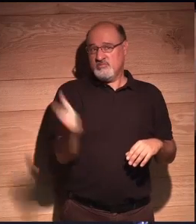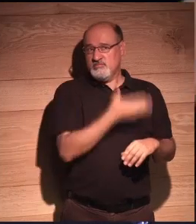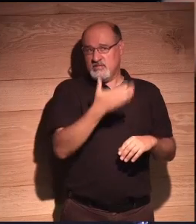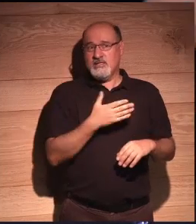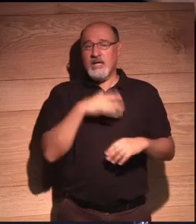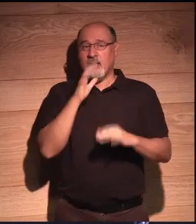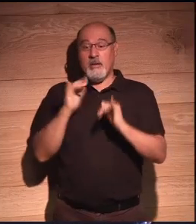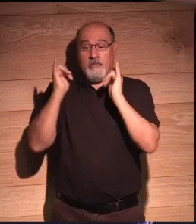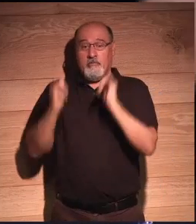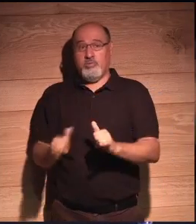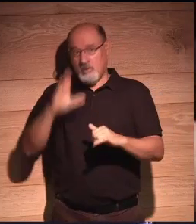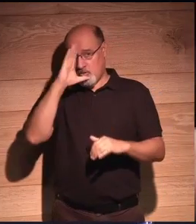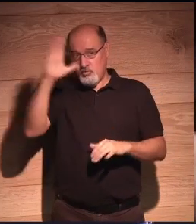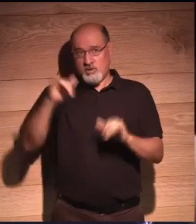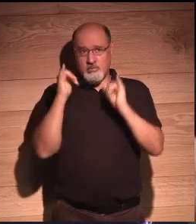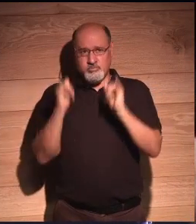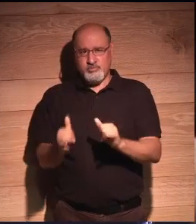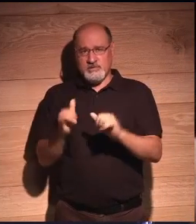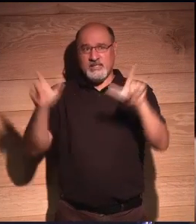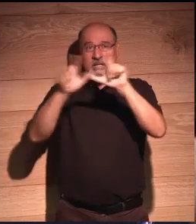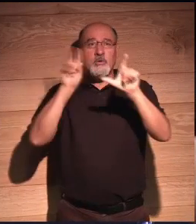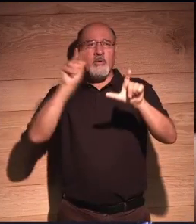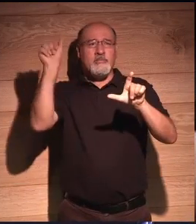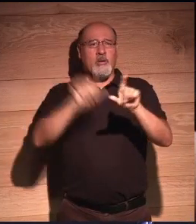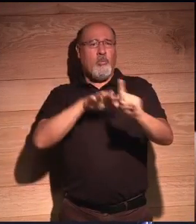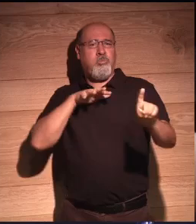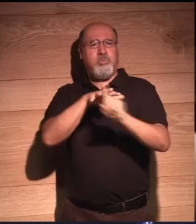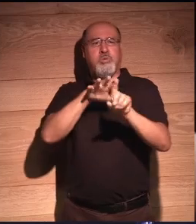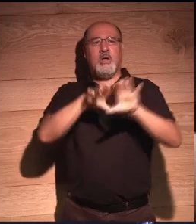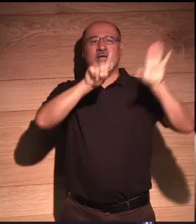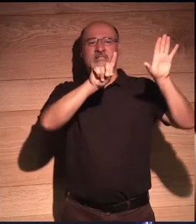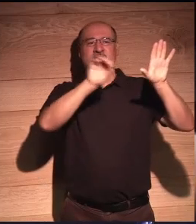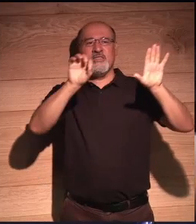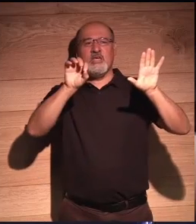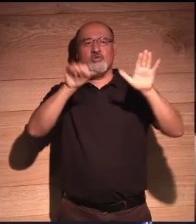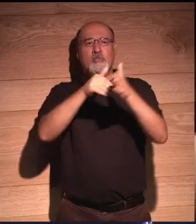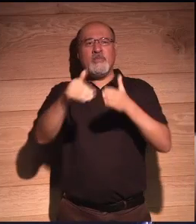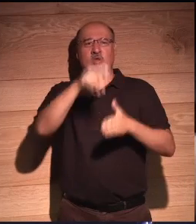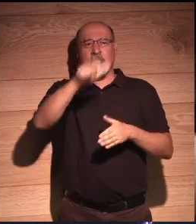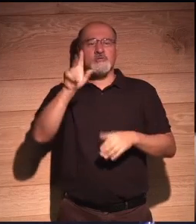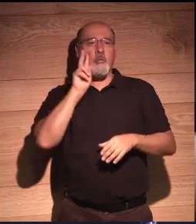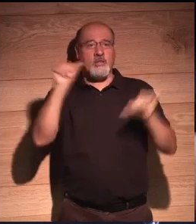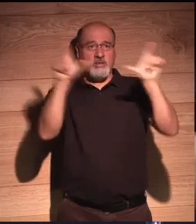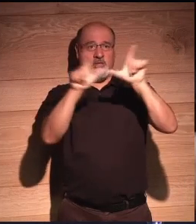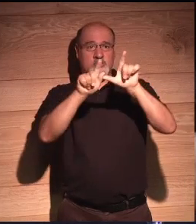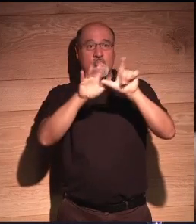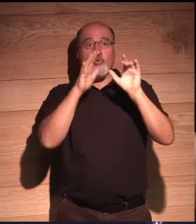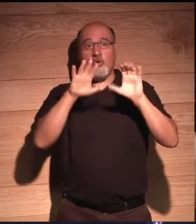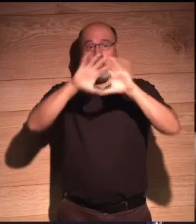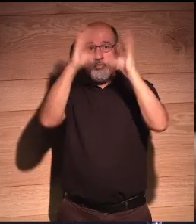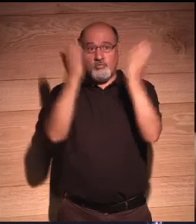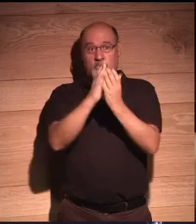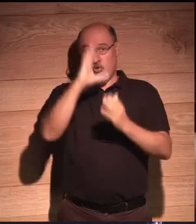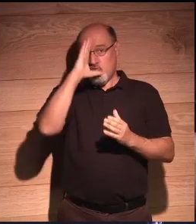el alunizaje fue la retransmisión televisiva más seguida, con 600 millones de personas viéndolo, y este